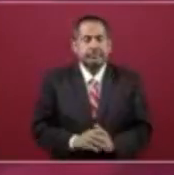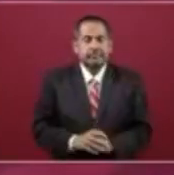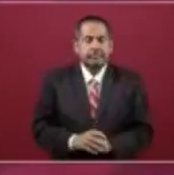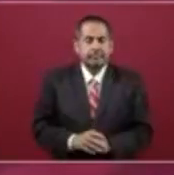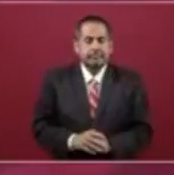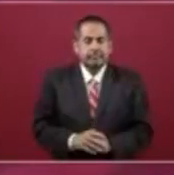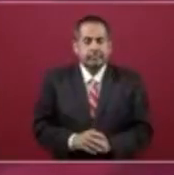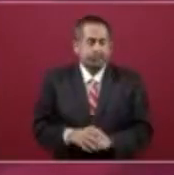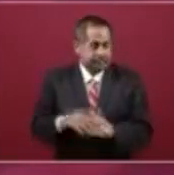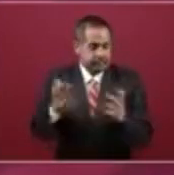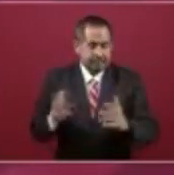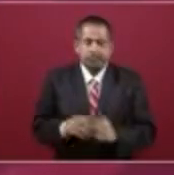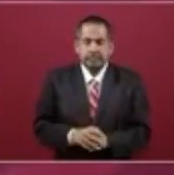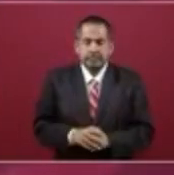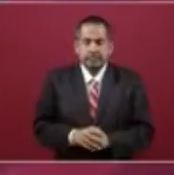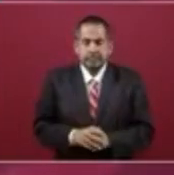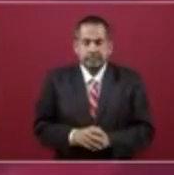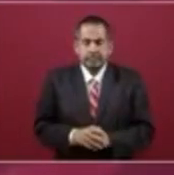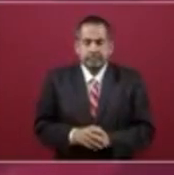Entonces,